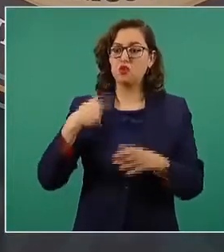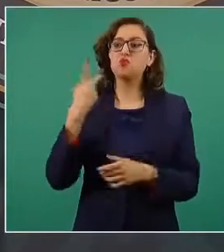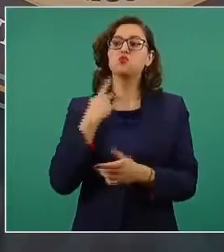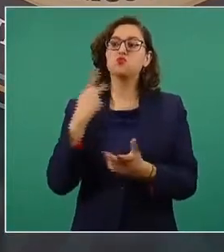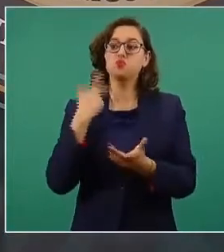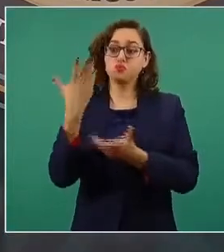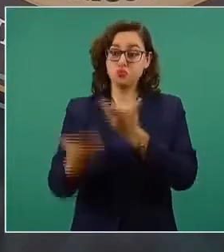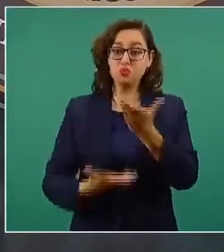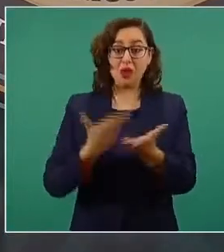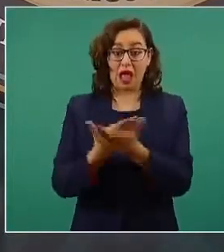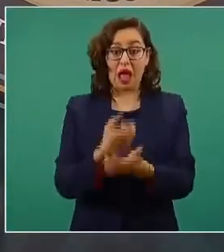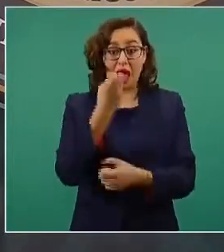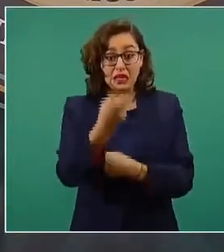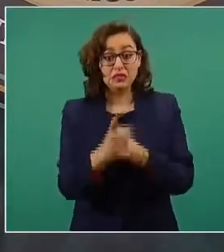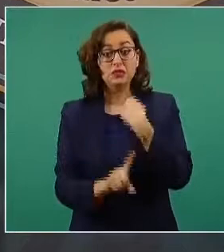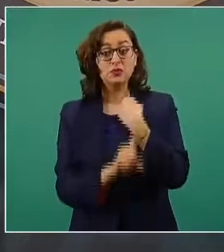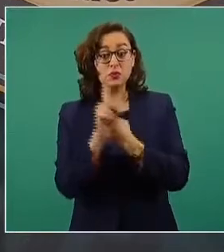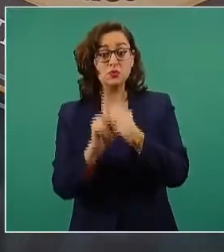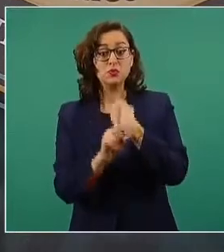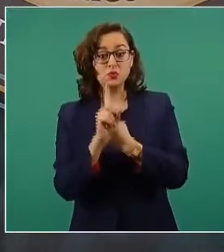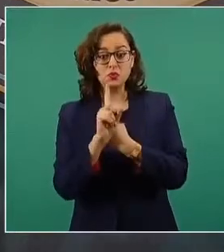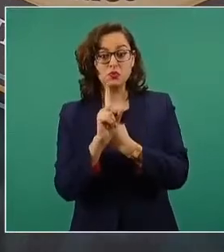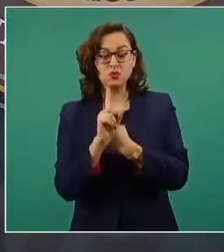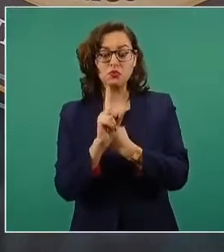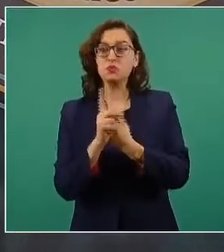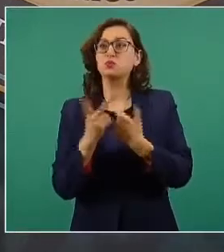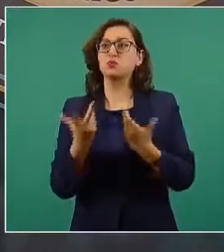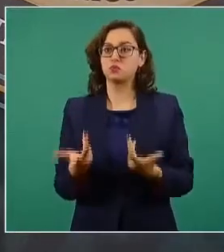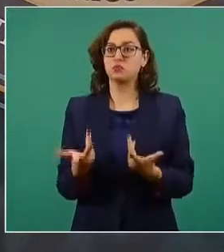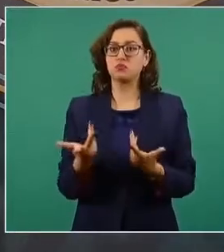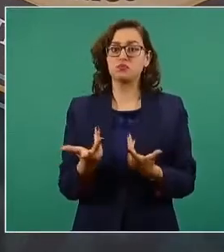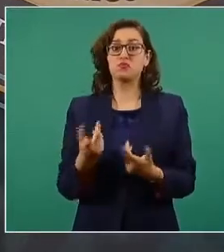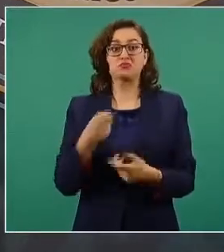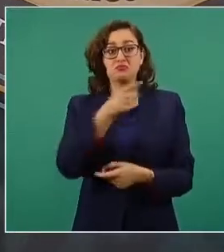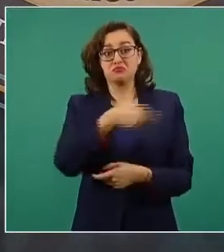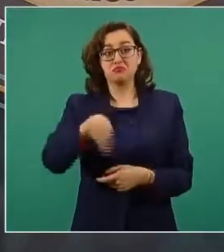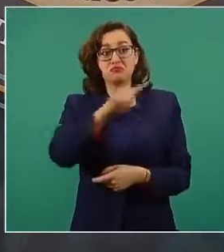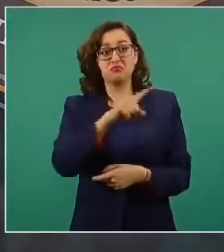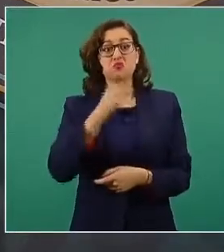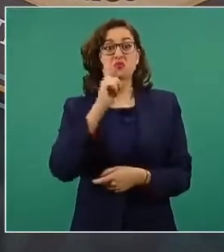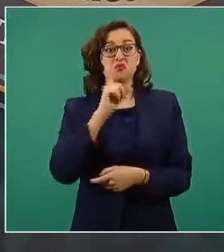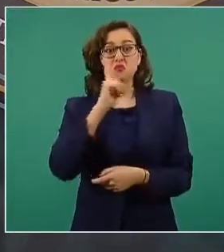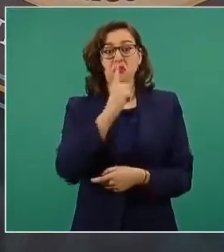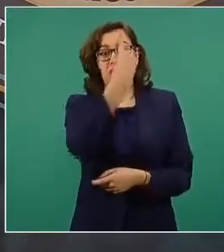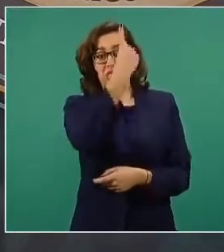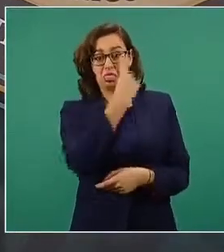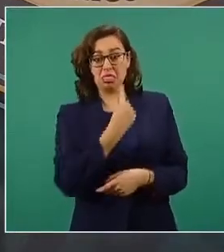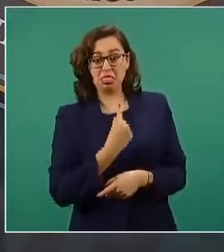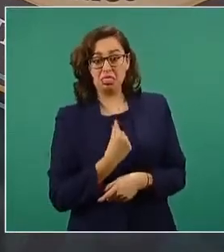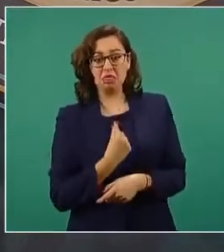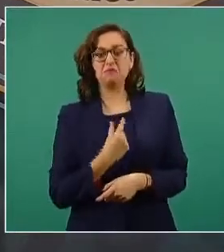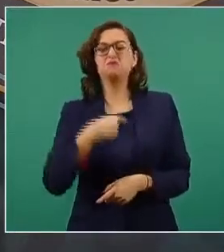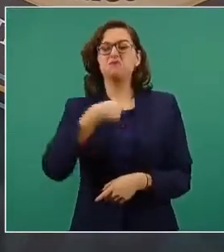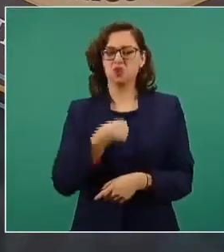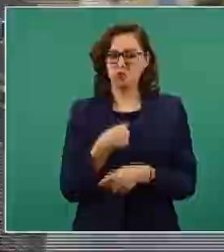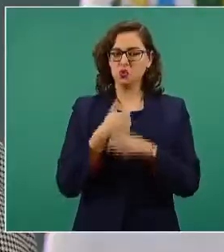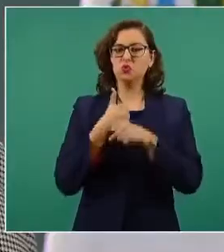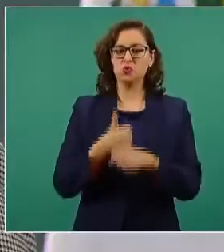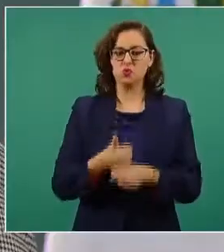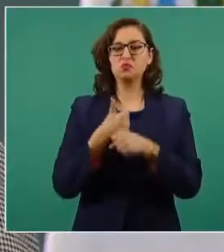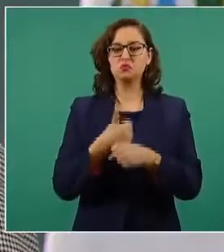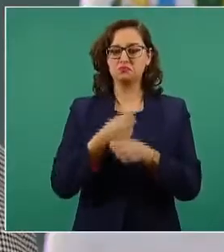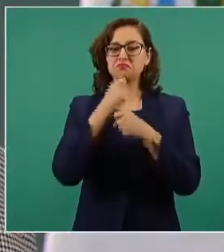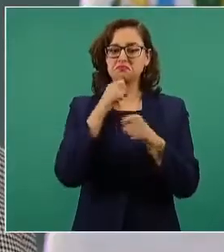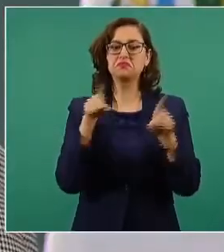he representado, en el contexto era un contexto misógino. Fue así que he sufrido también por ser